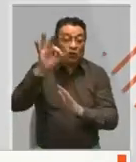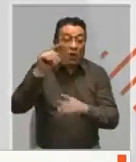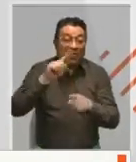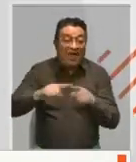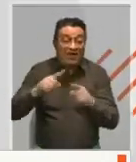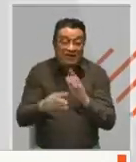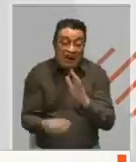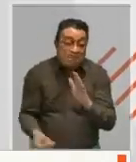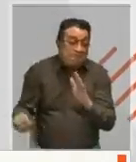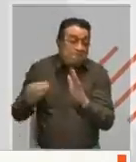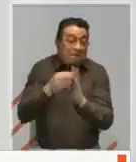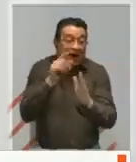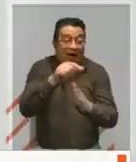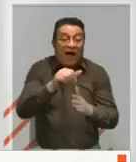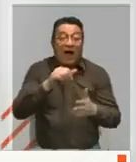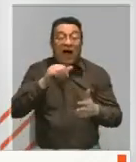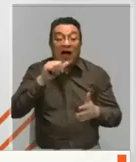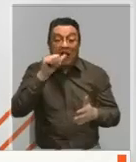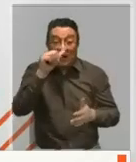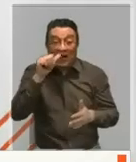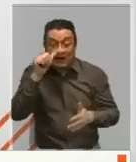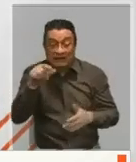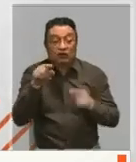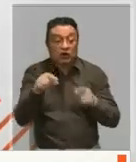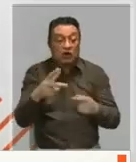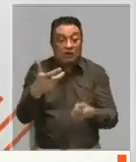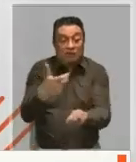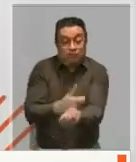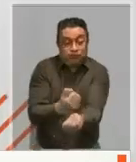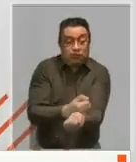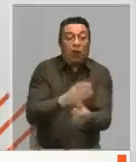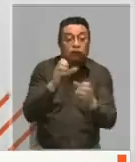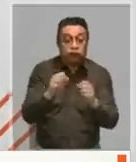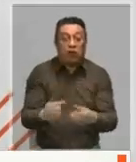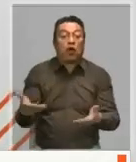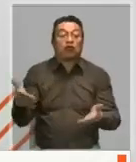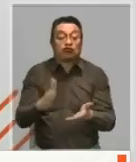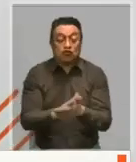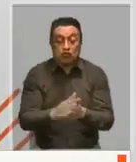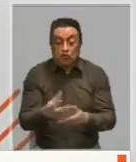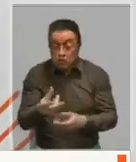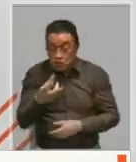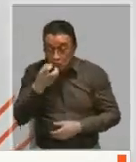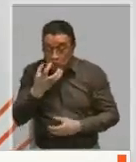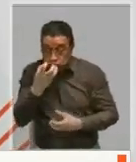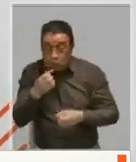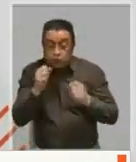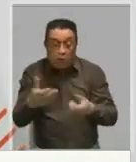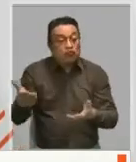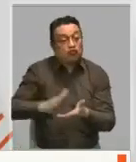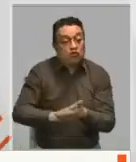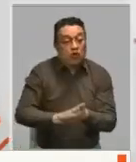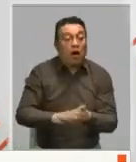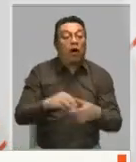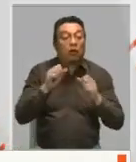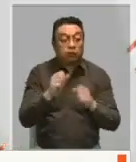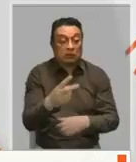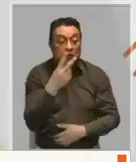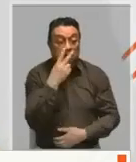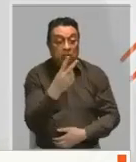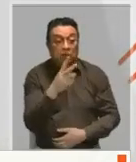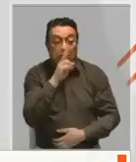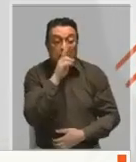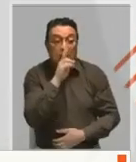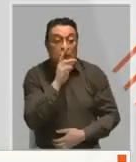100 veces más potente que la morfina sustancia que puede incluso causar la muerte en su primer consumo sus efectos se pueden ver a simple vista y